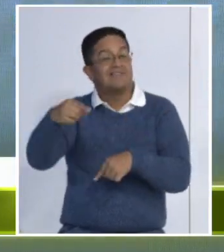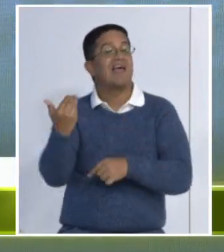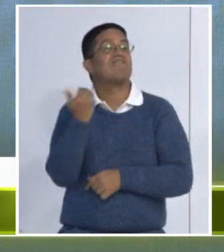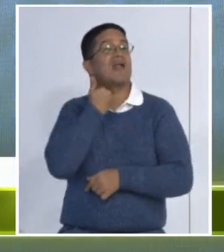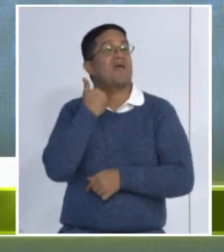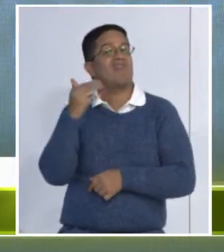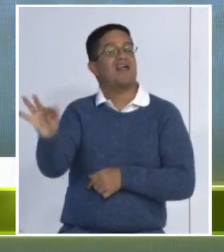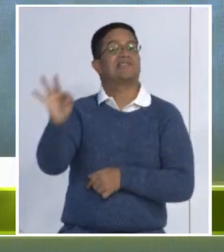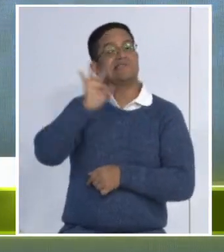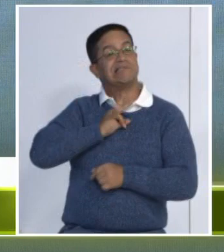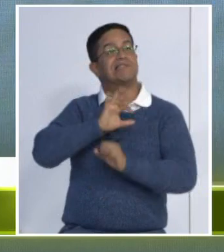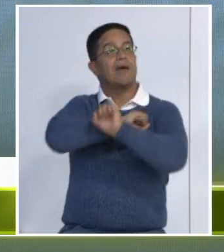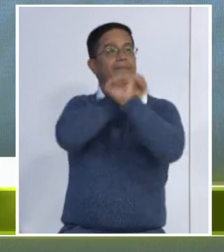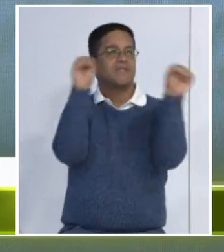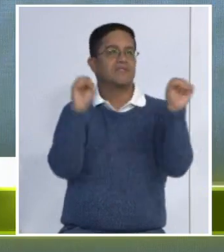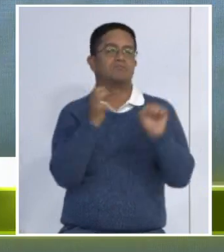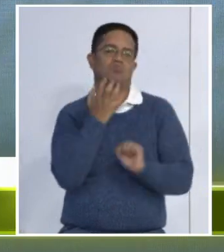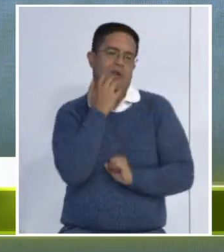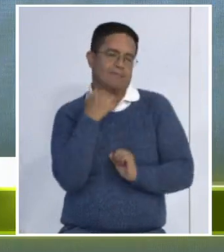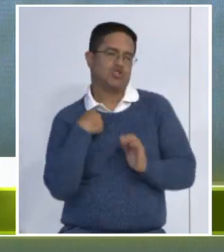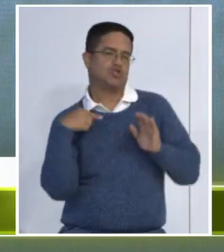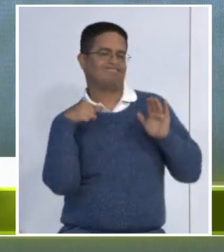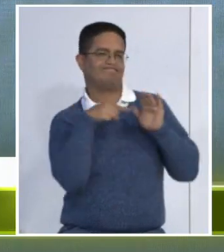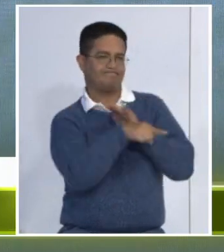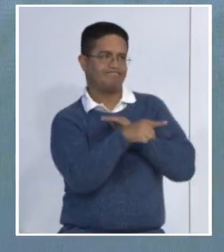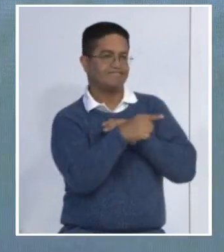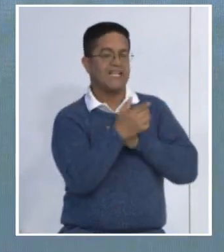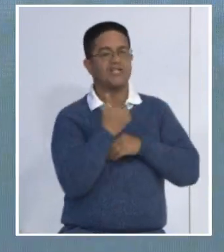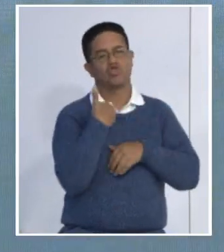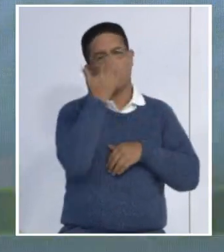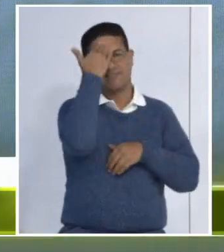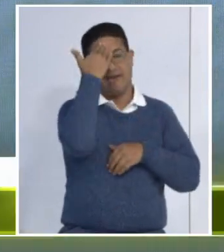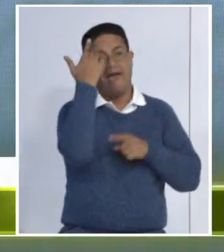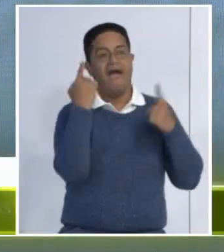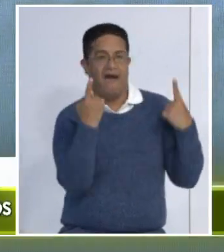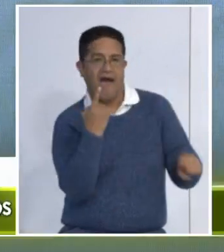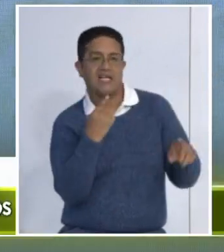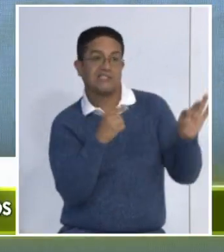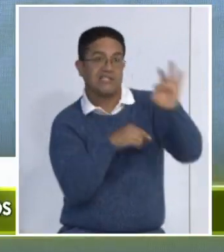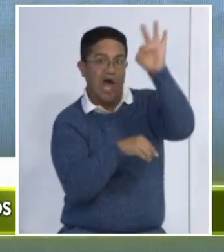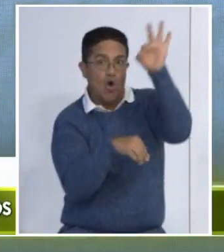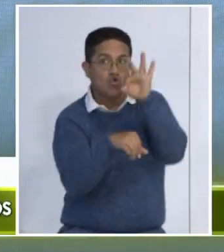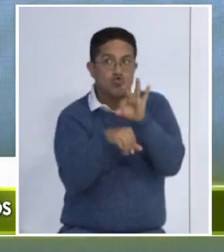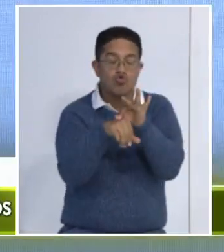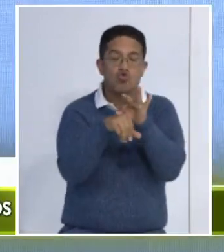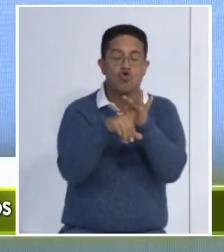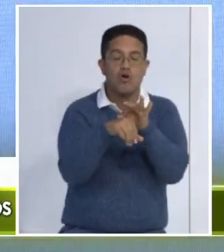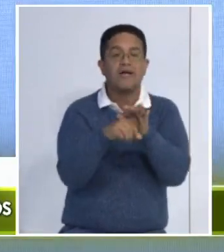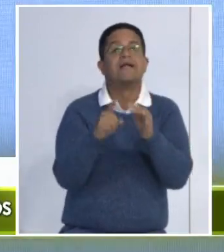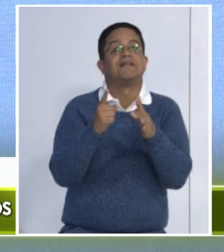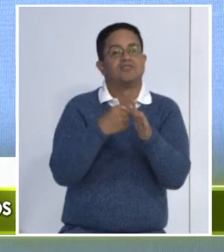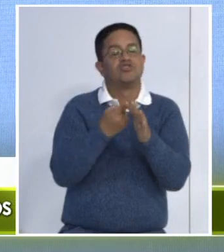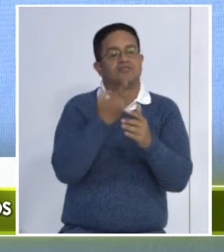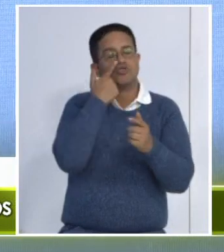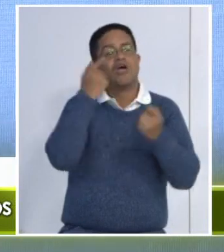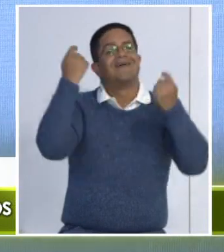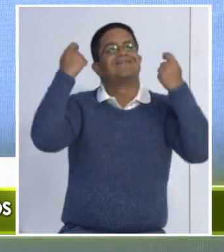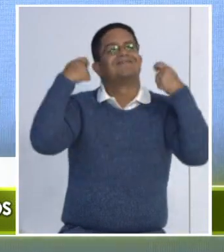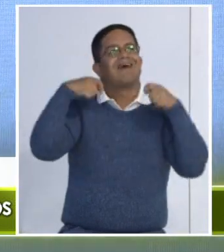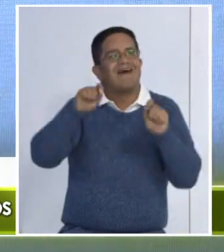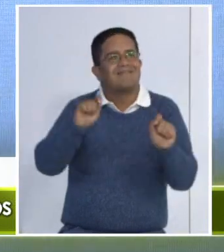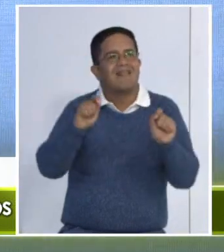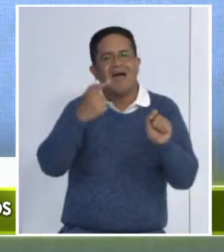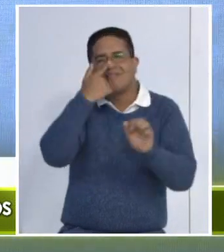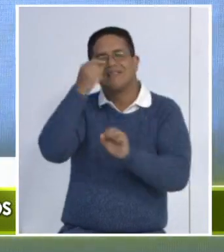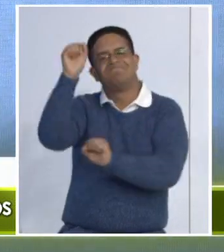si yo voy a estar en un sitio donde sé que hay muchos zancudos y voy a estar expuesto a este tipo de mosquitos, tratar de hacer todas las